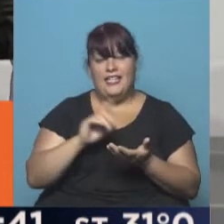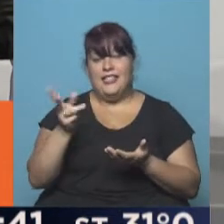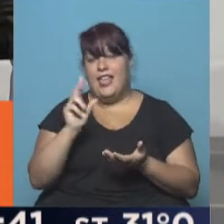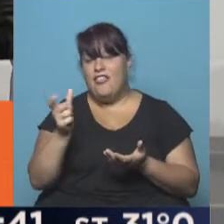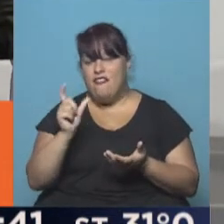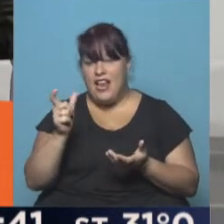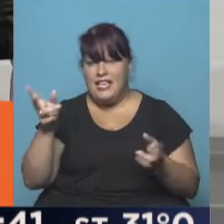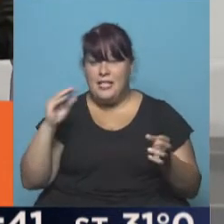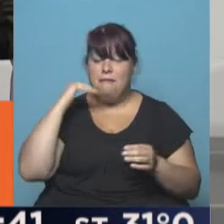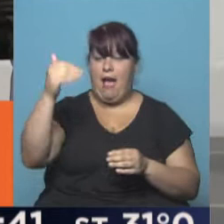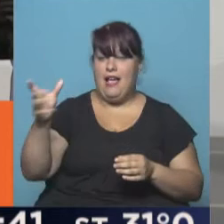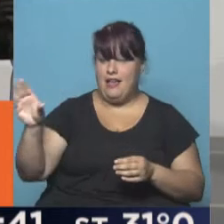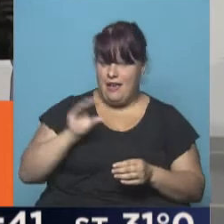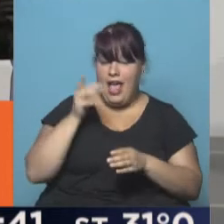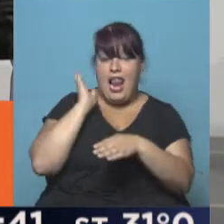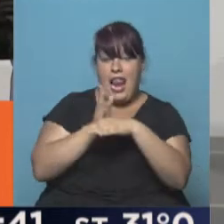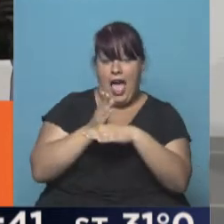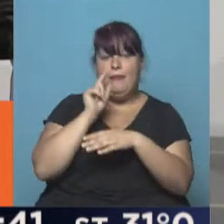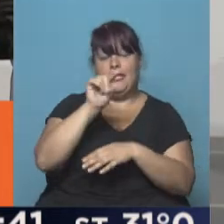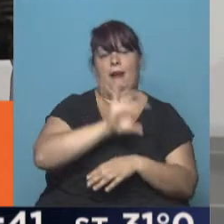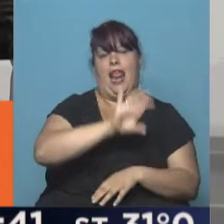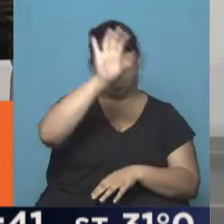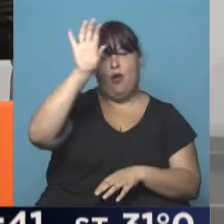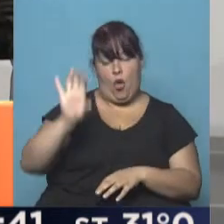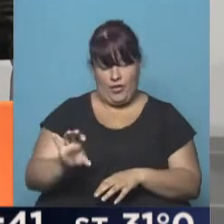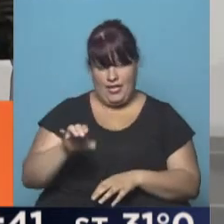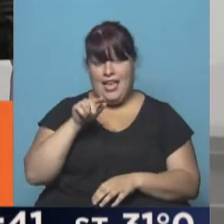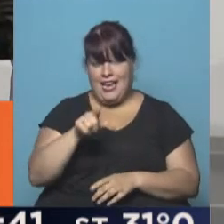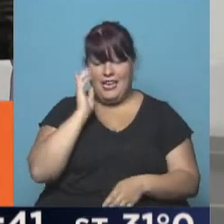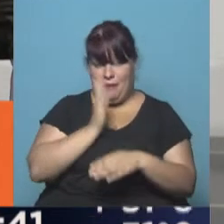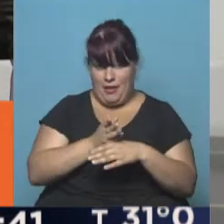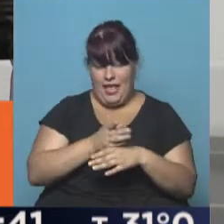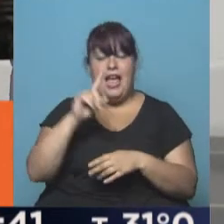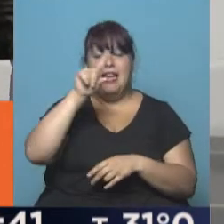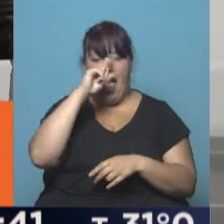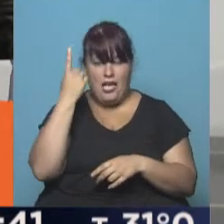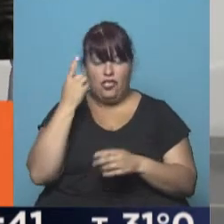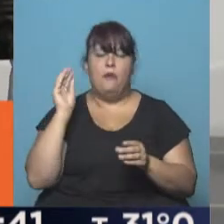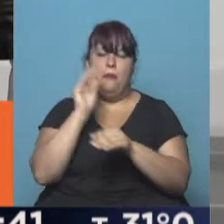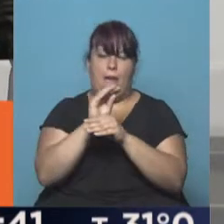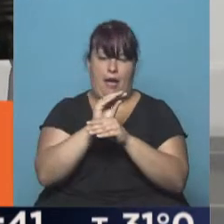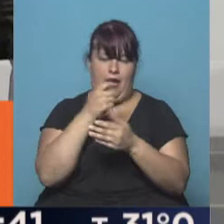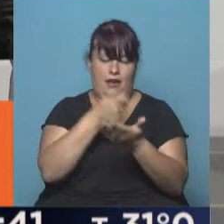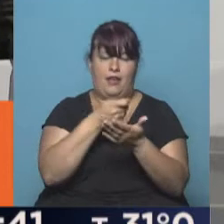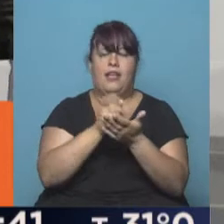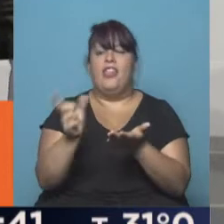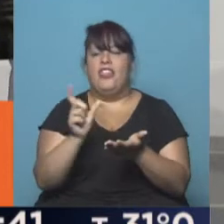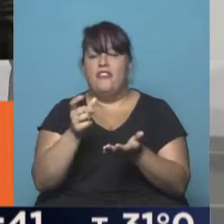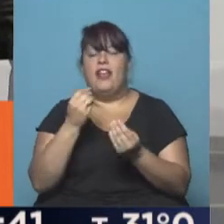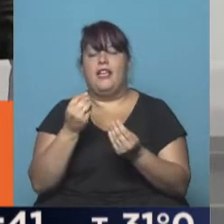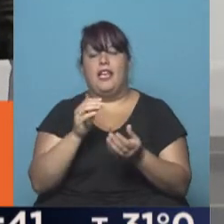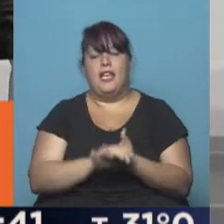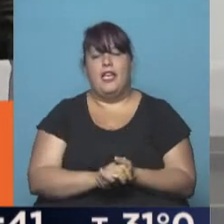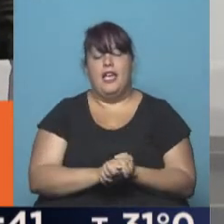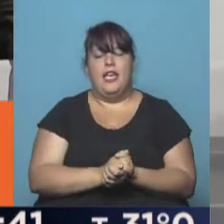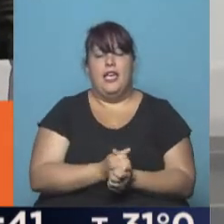impacto fiscal adicional, la mitad le corresponde a las provincias, esa mitad la Nación la va a cubrir con una